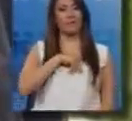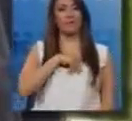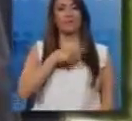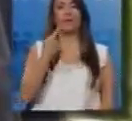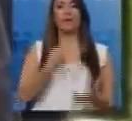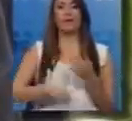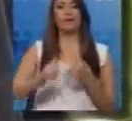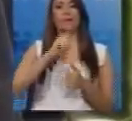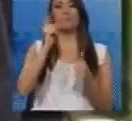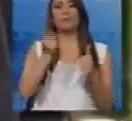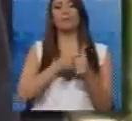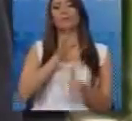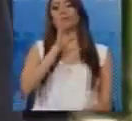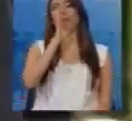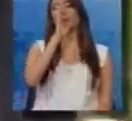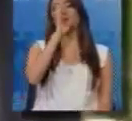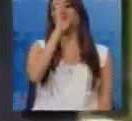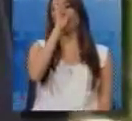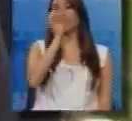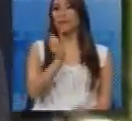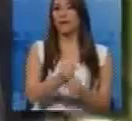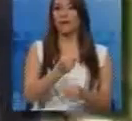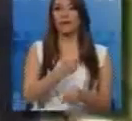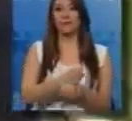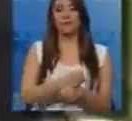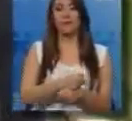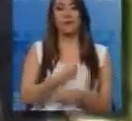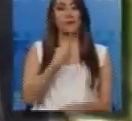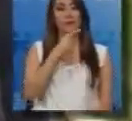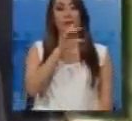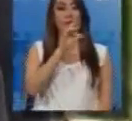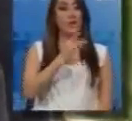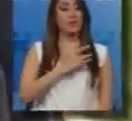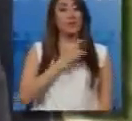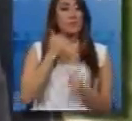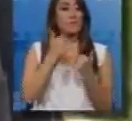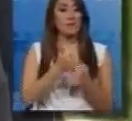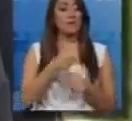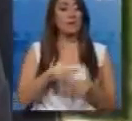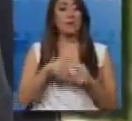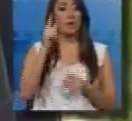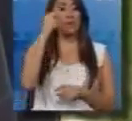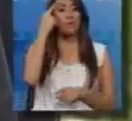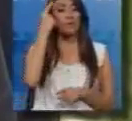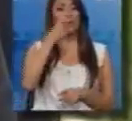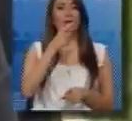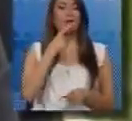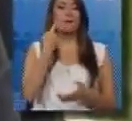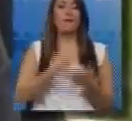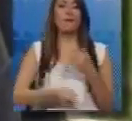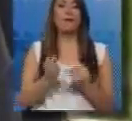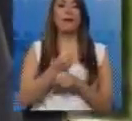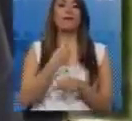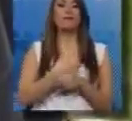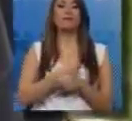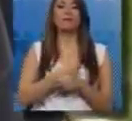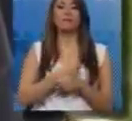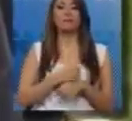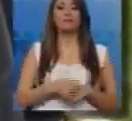principio dogmático de la inestabilidad permanente del estado a pretexto de una alternabilidad